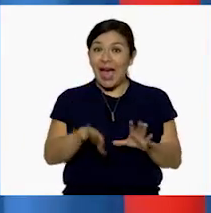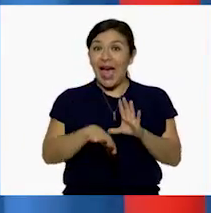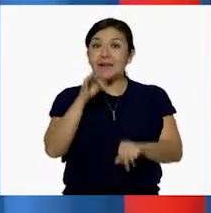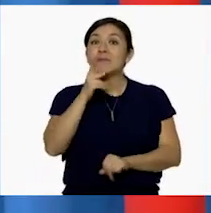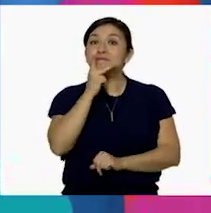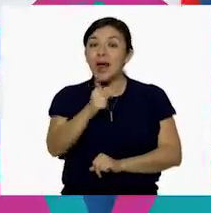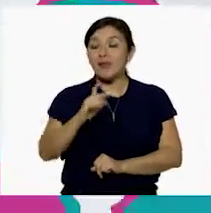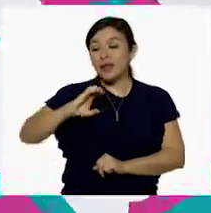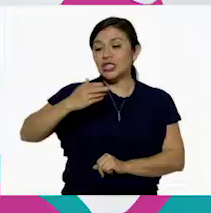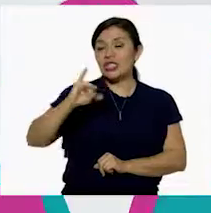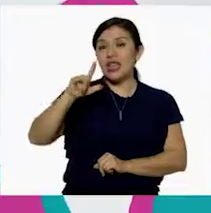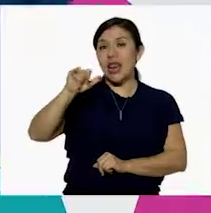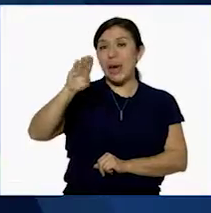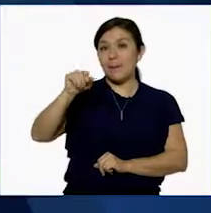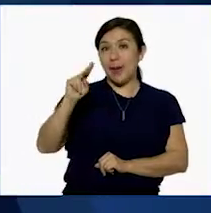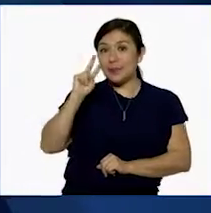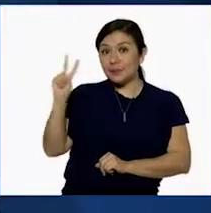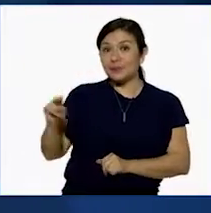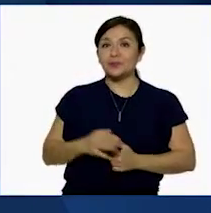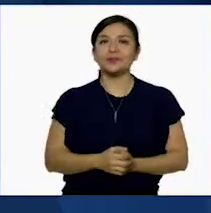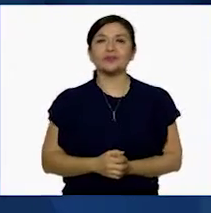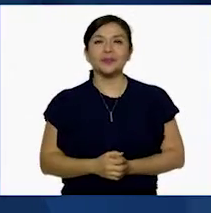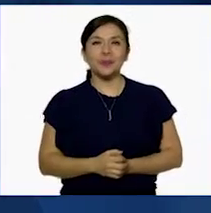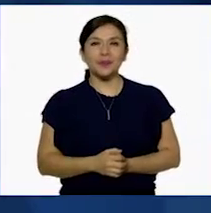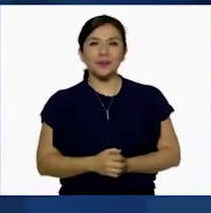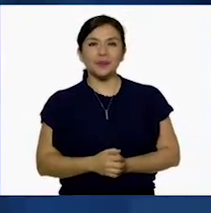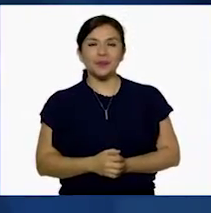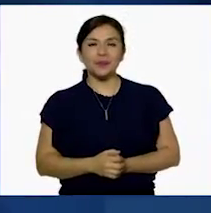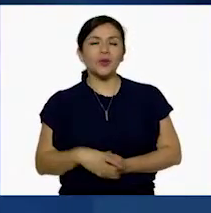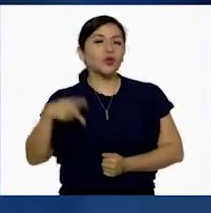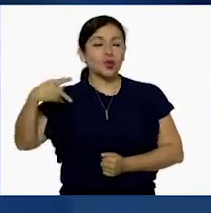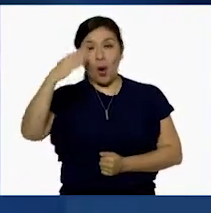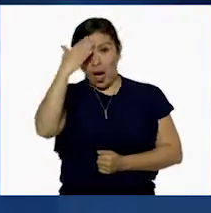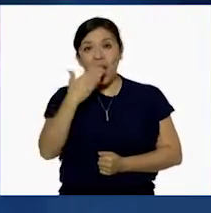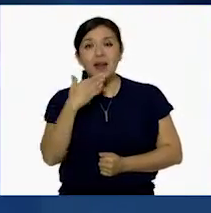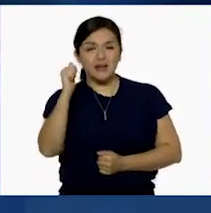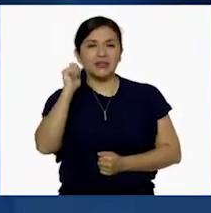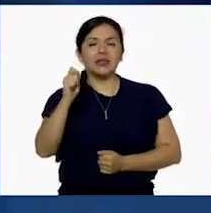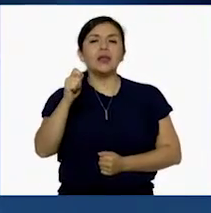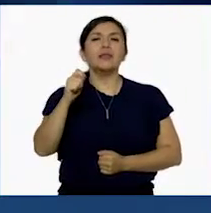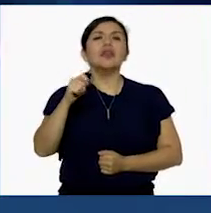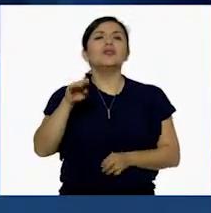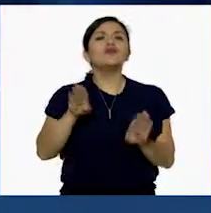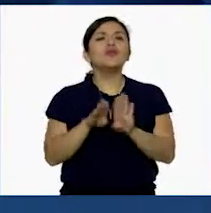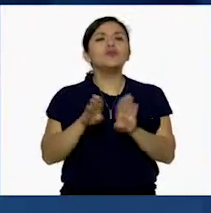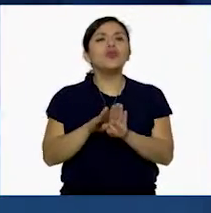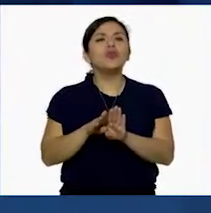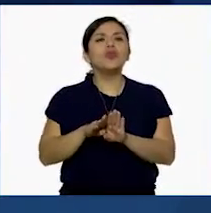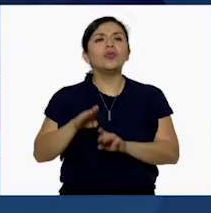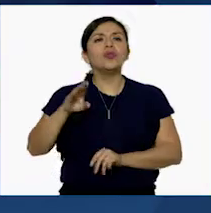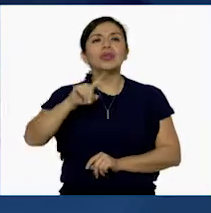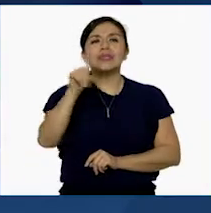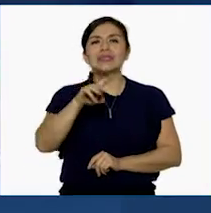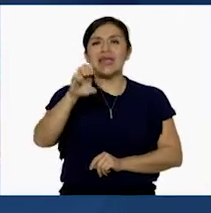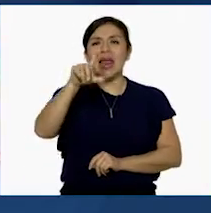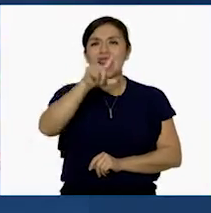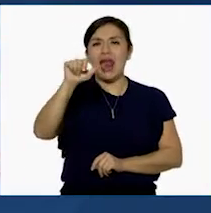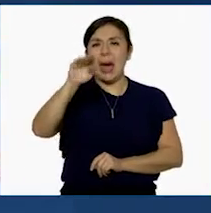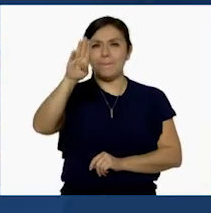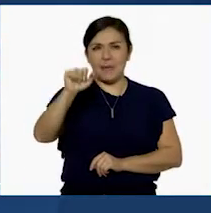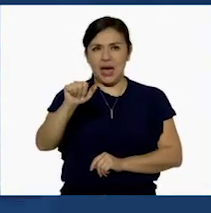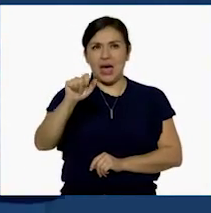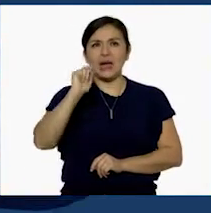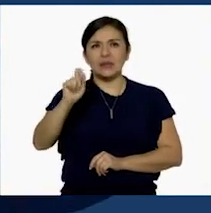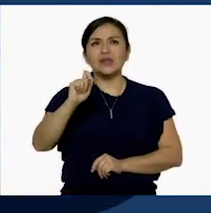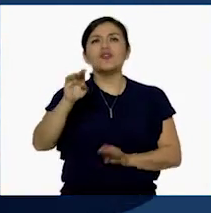encontré. Dice así, chilaba, del árabe marroquí selaba y del árabe clásico